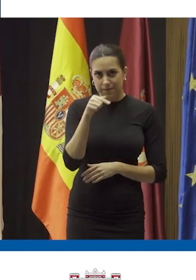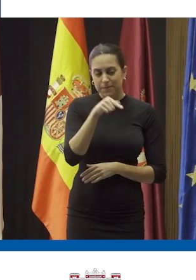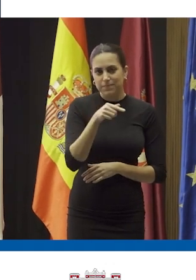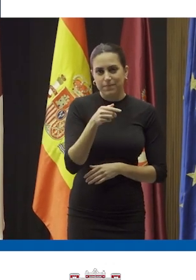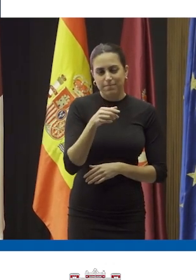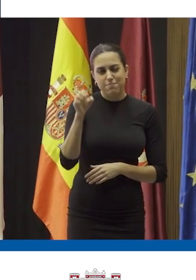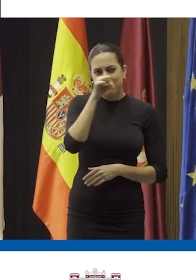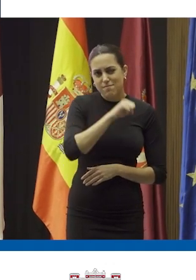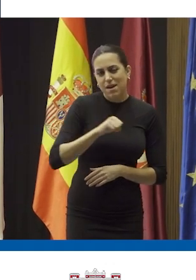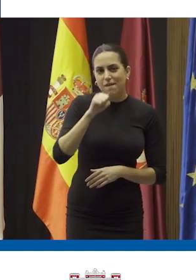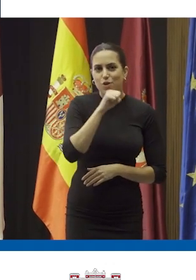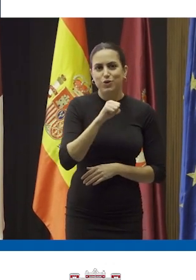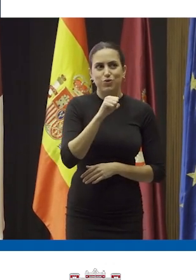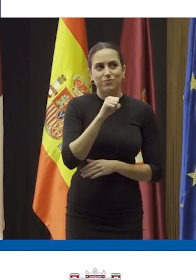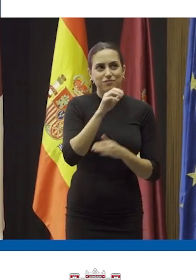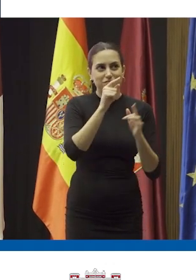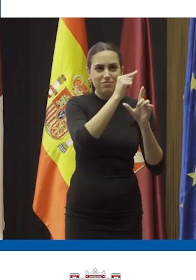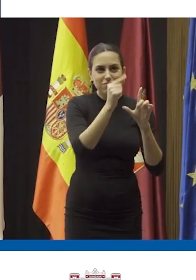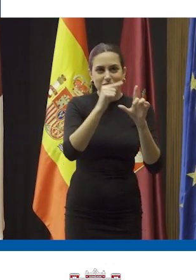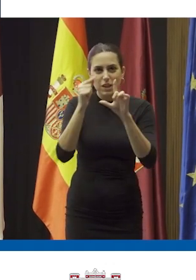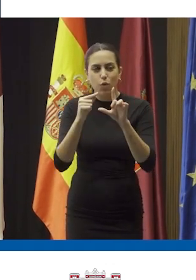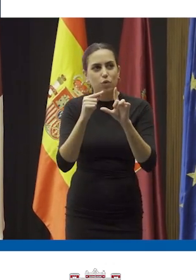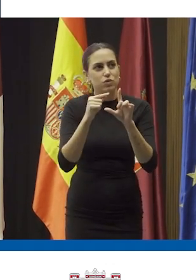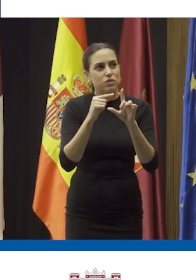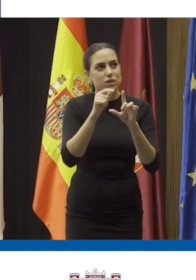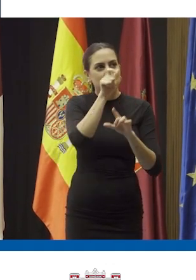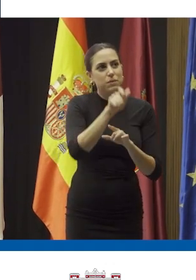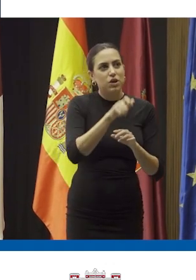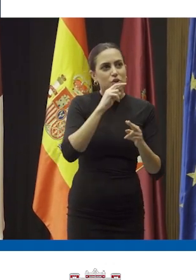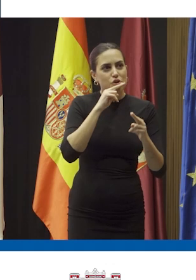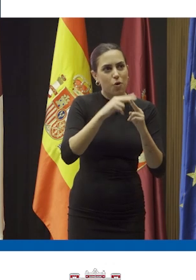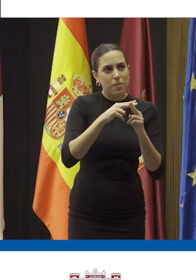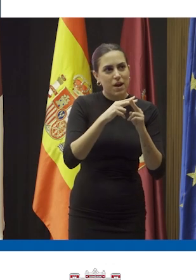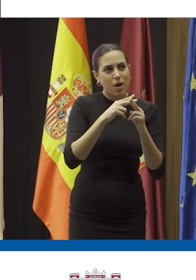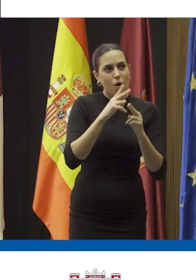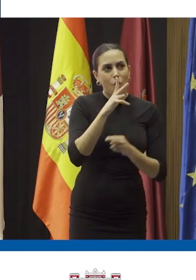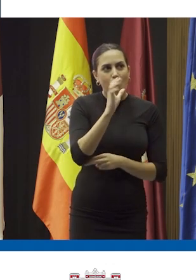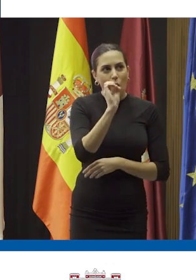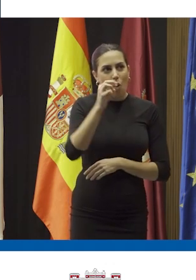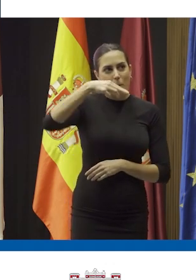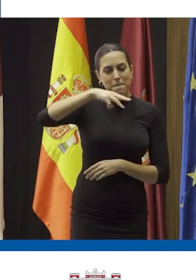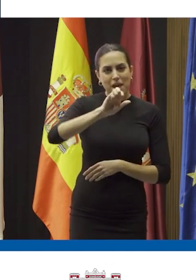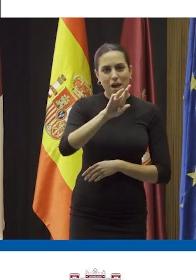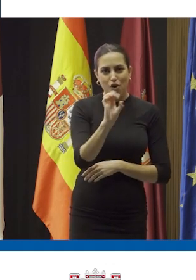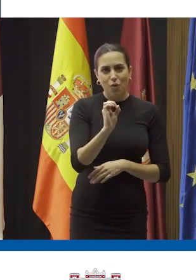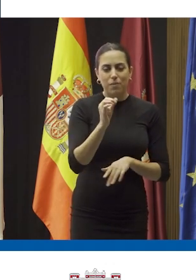unos pasajes de Homero, en el cual, pues fíjense, en la